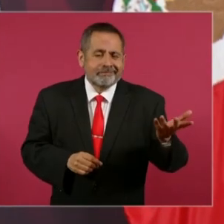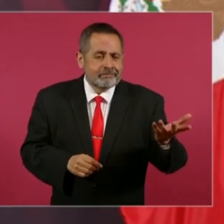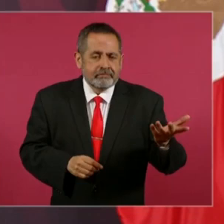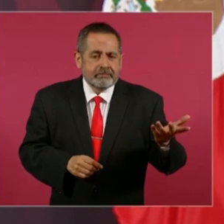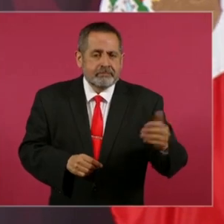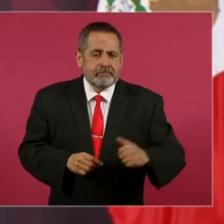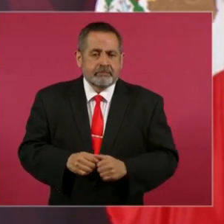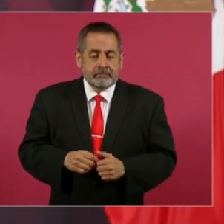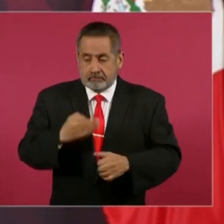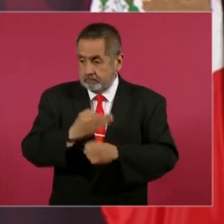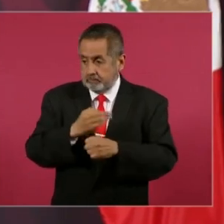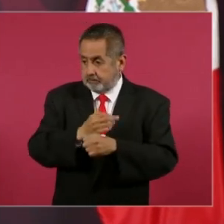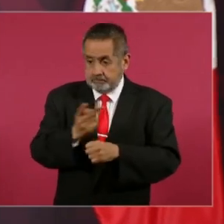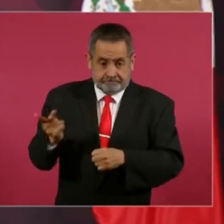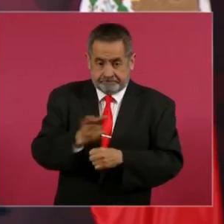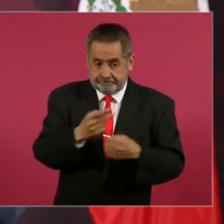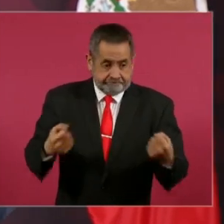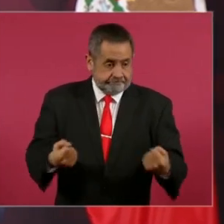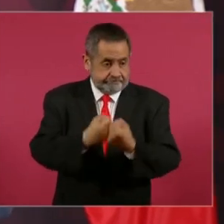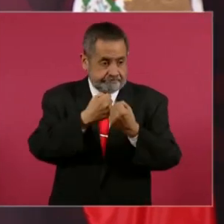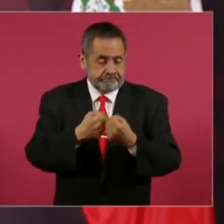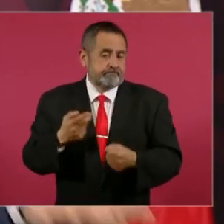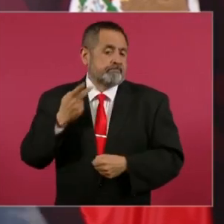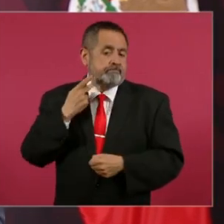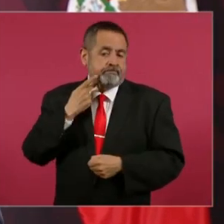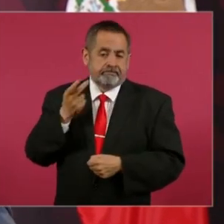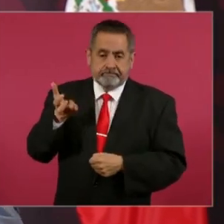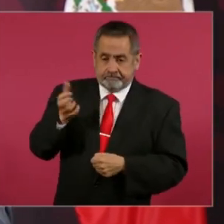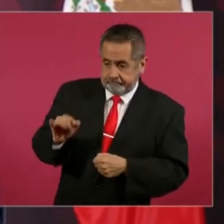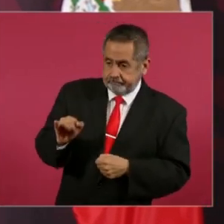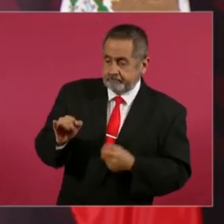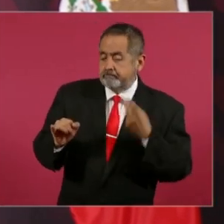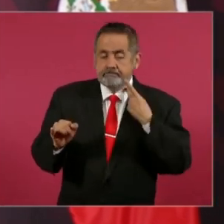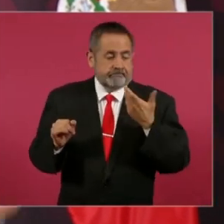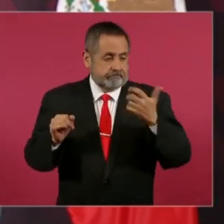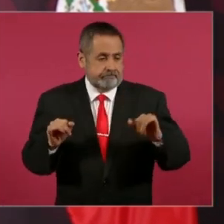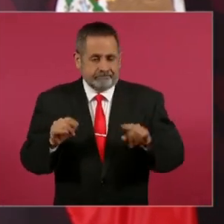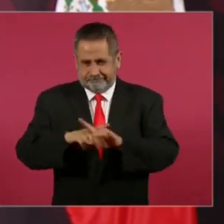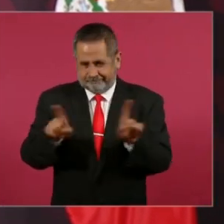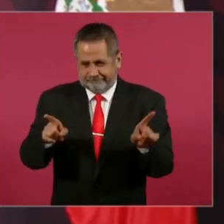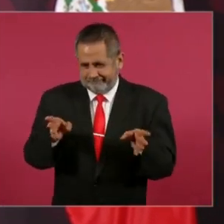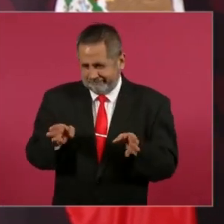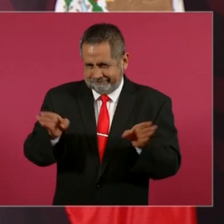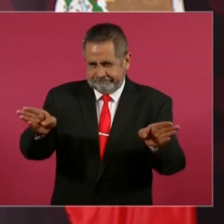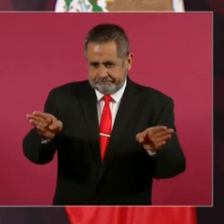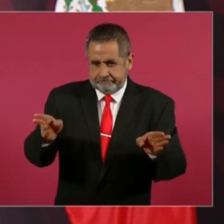pues se da esta confrontación política, porque son dos proyectos, se tiene que dar,